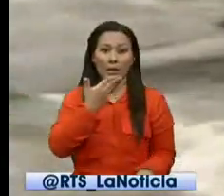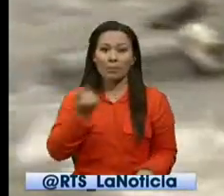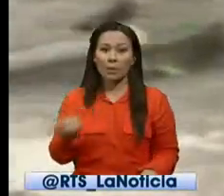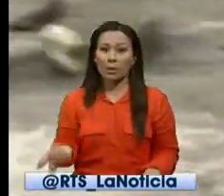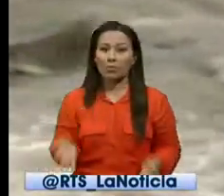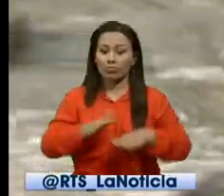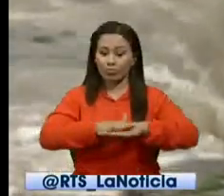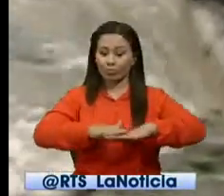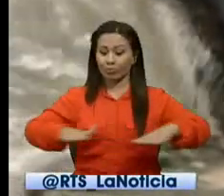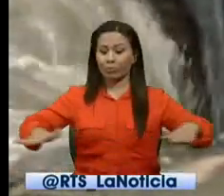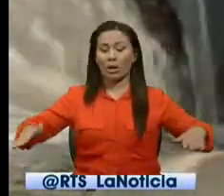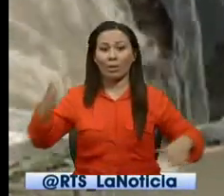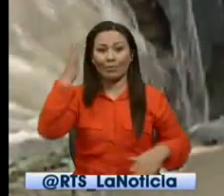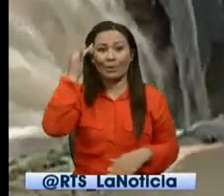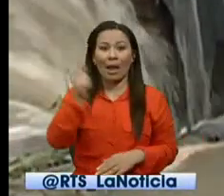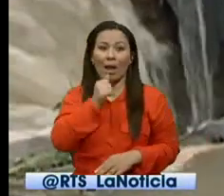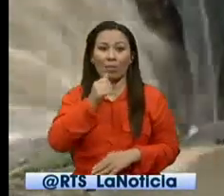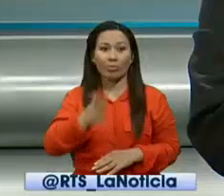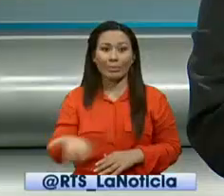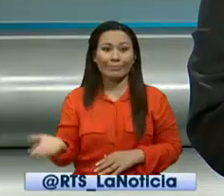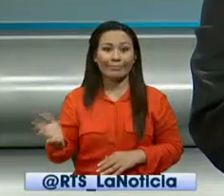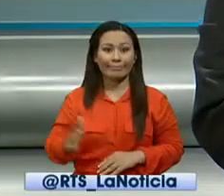Informó José Morales.